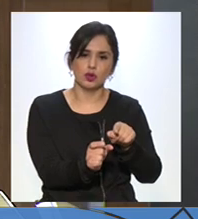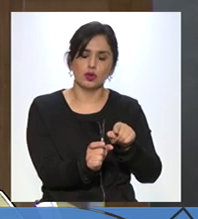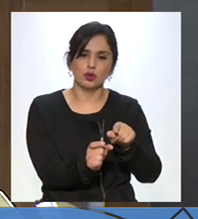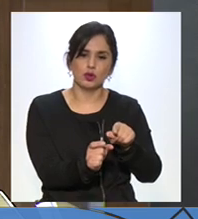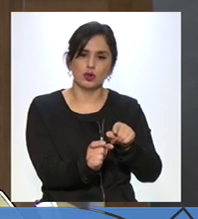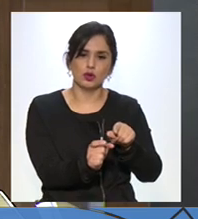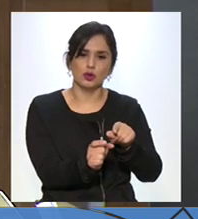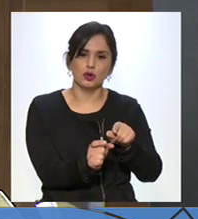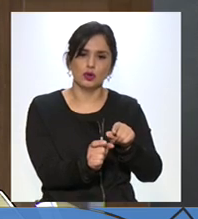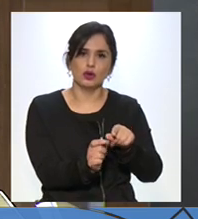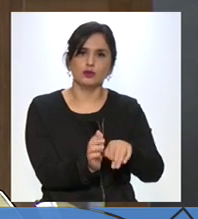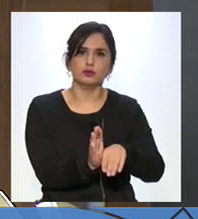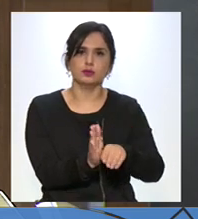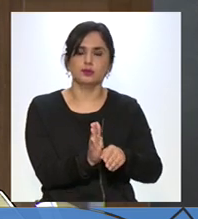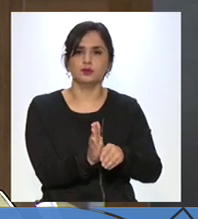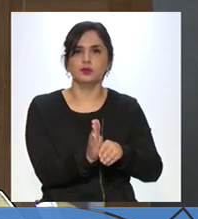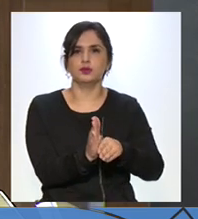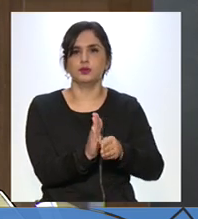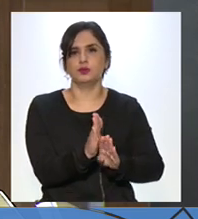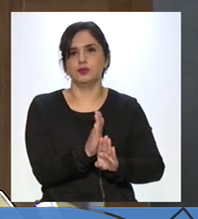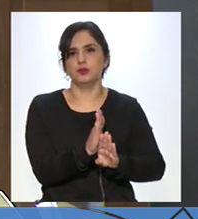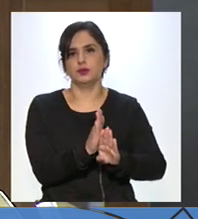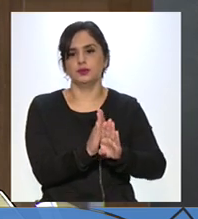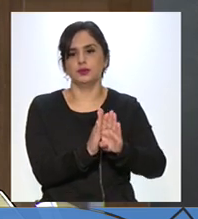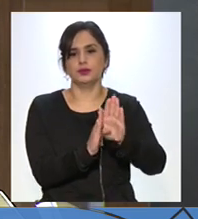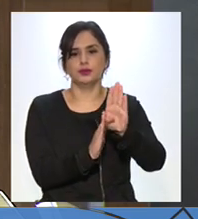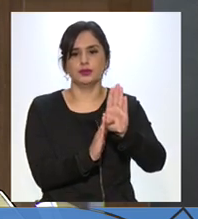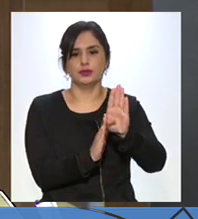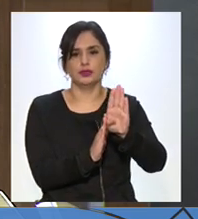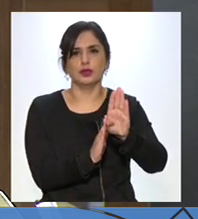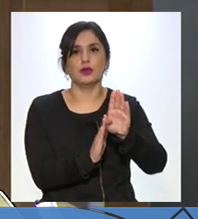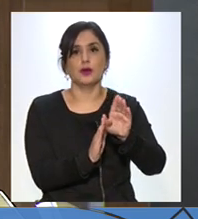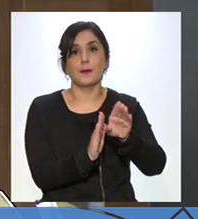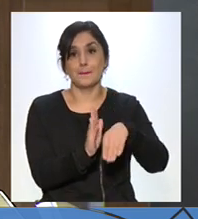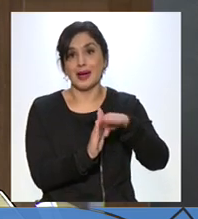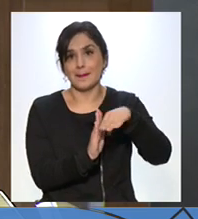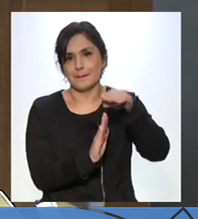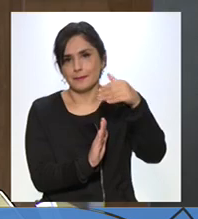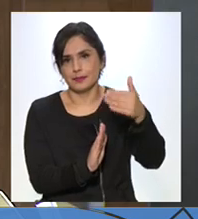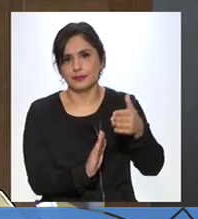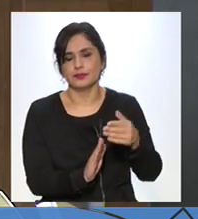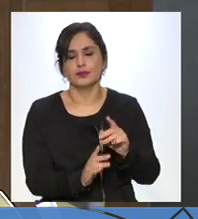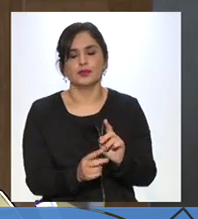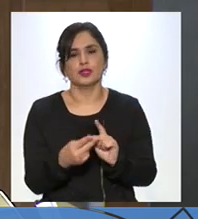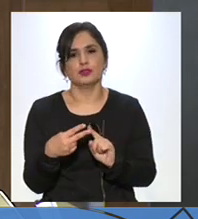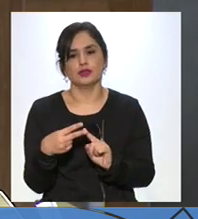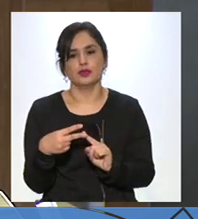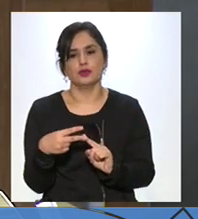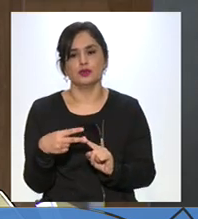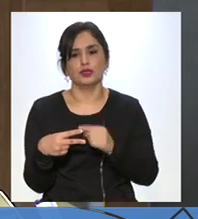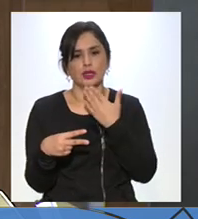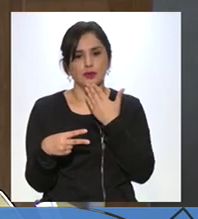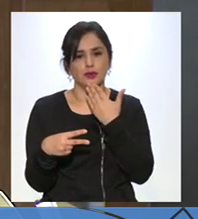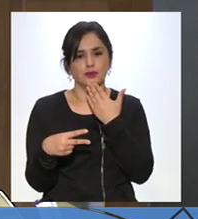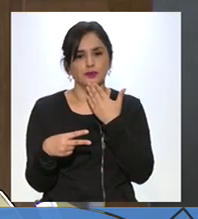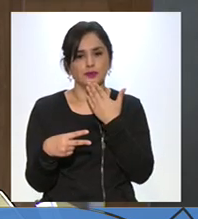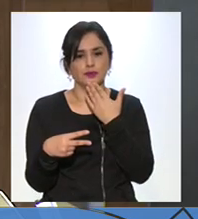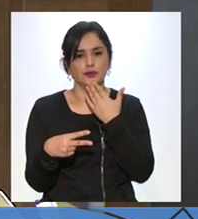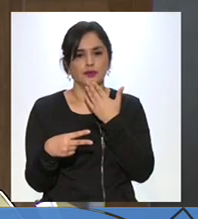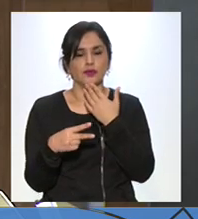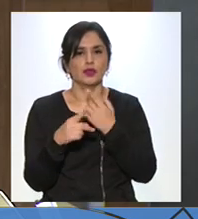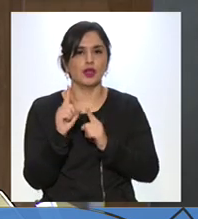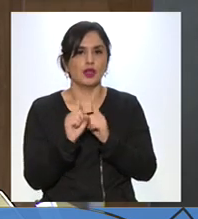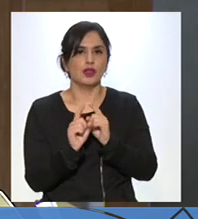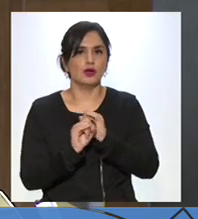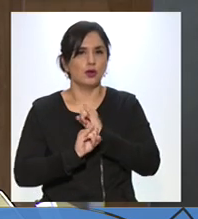esa línea ascendente obviamente va a ser cada vez, va a tener más efecto. Y segundo, dicen también que hay que de alguna manera